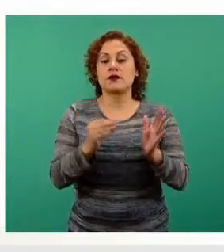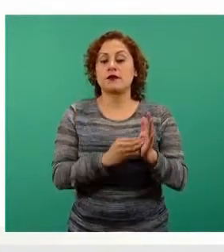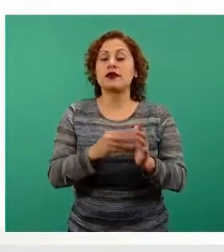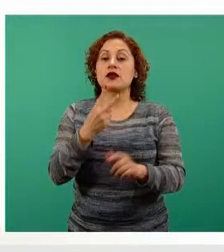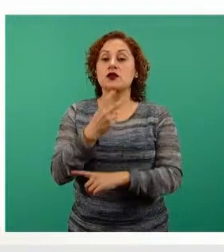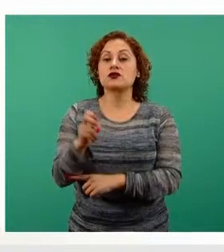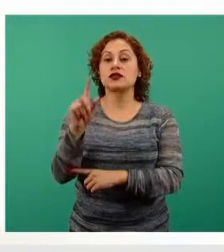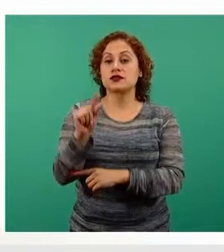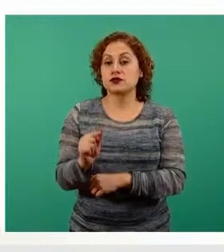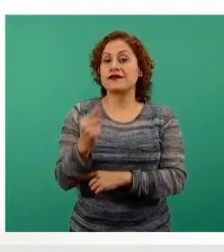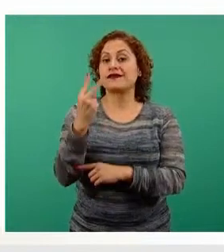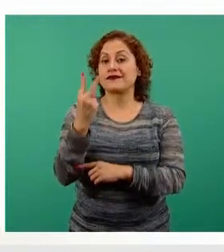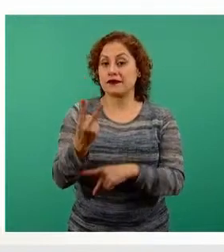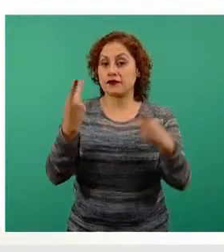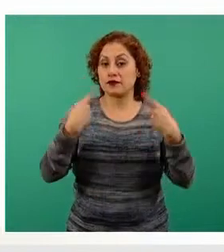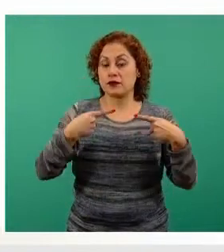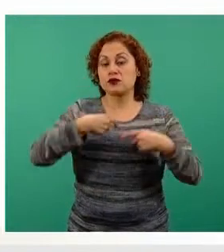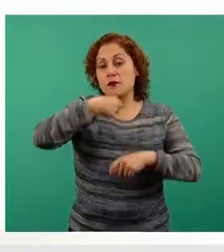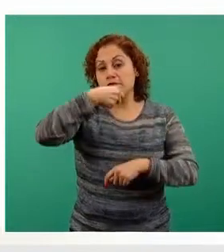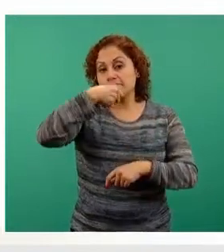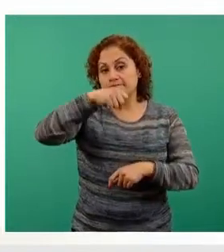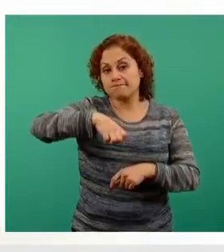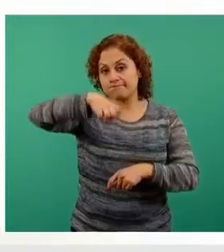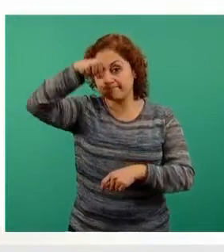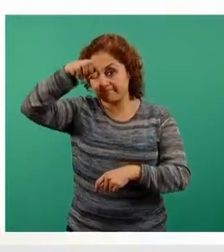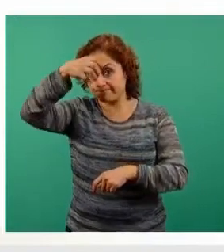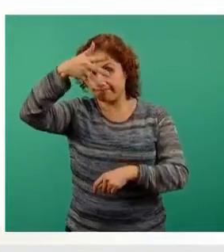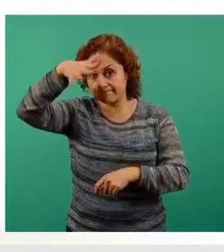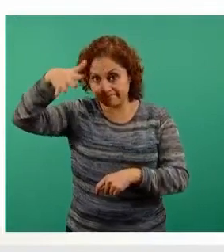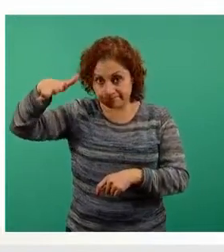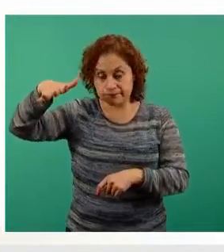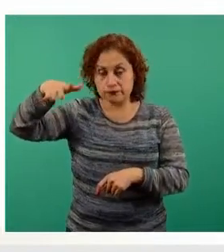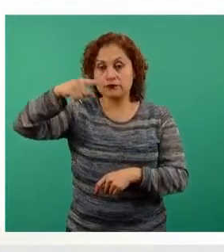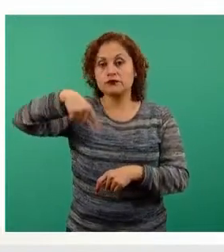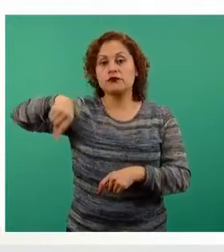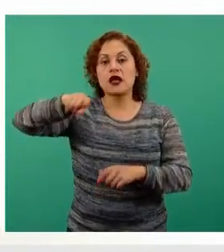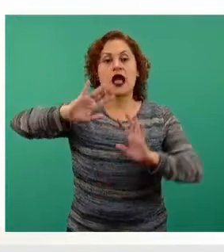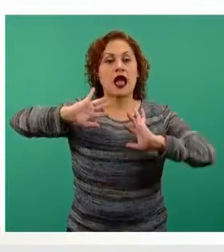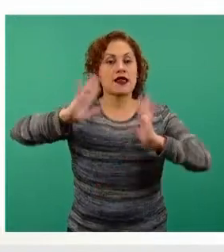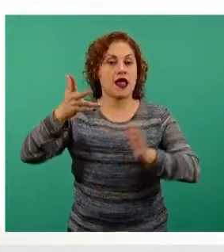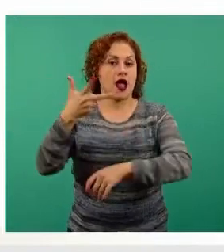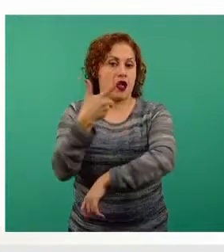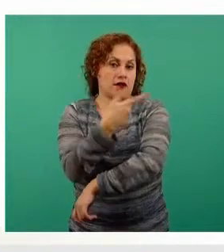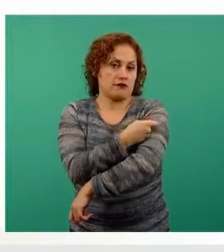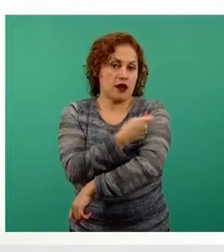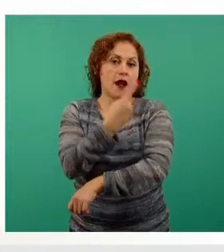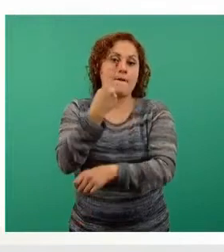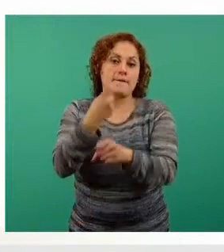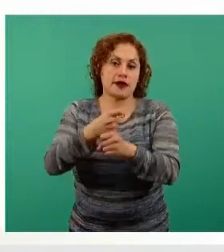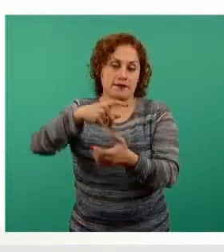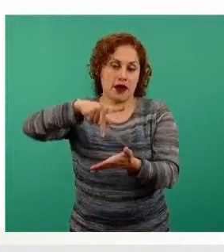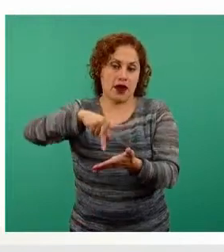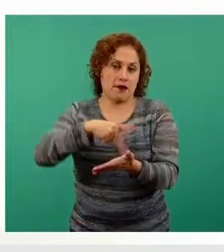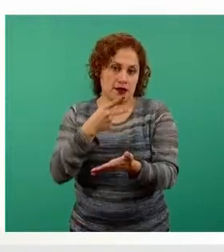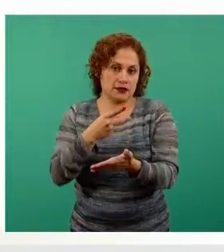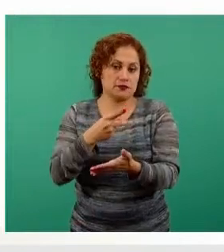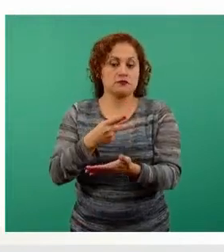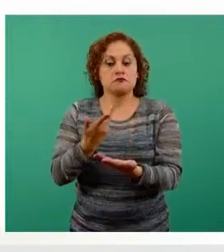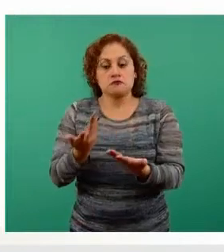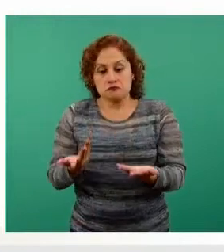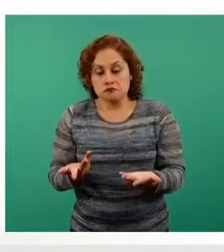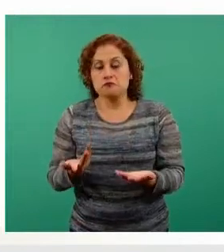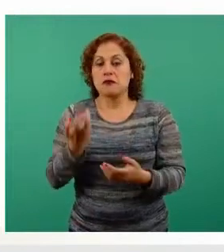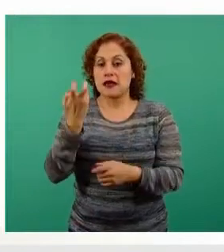2.759.272 adultos mayores que han recibido al menos una primera dosis, y muchos de ellos que en su momento son